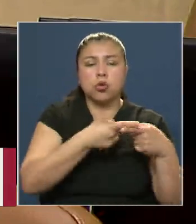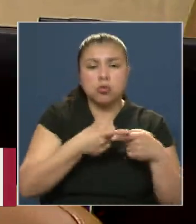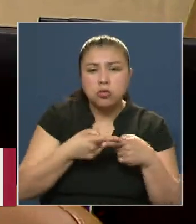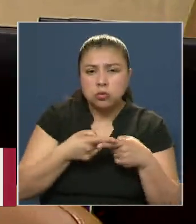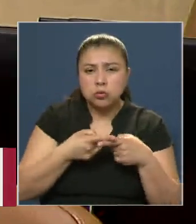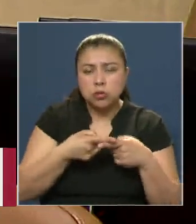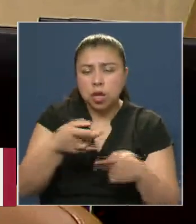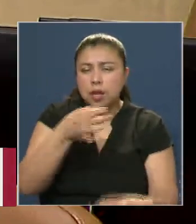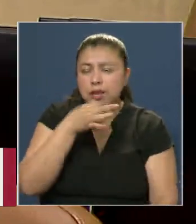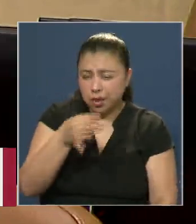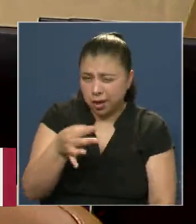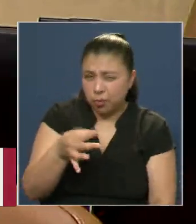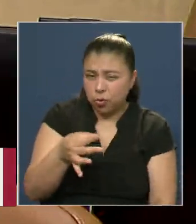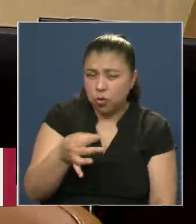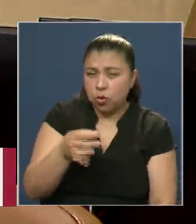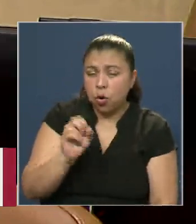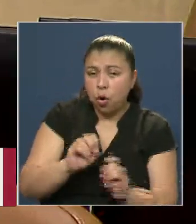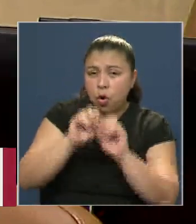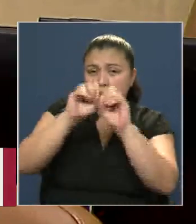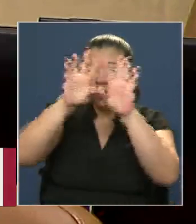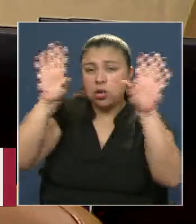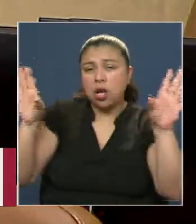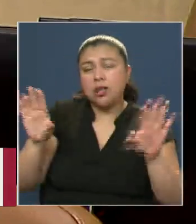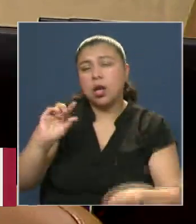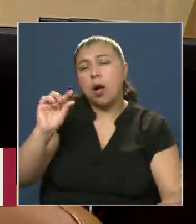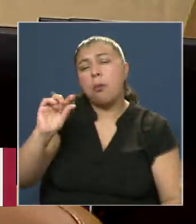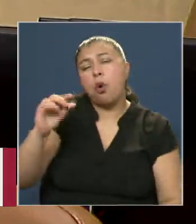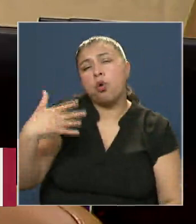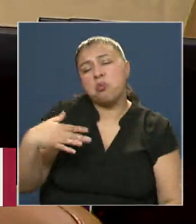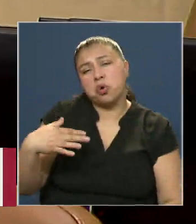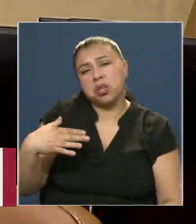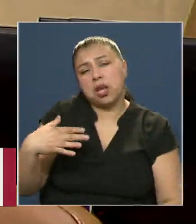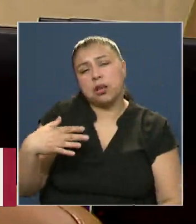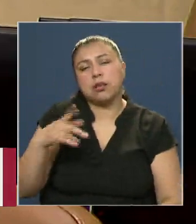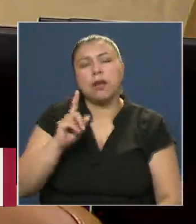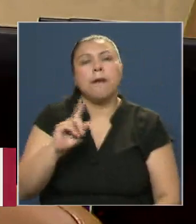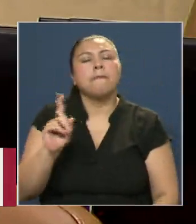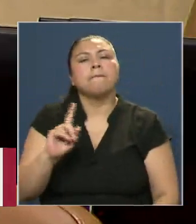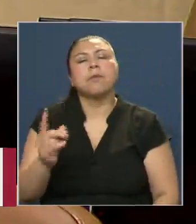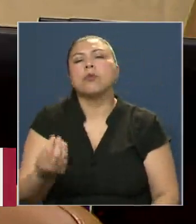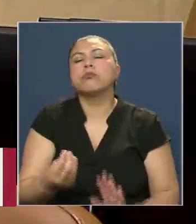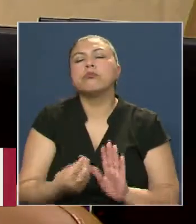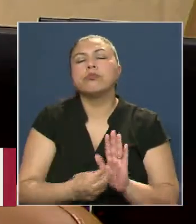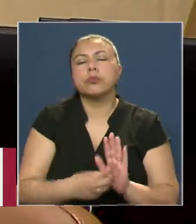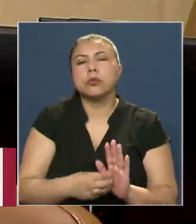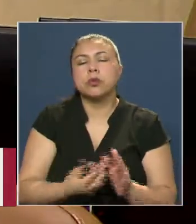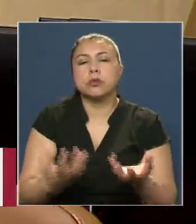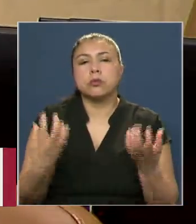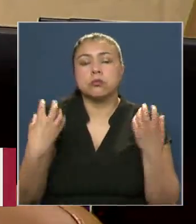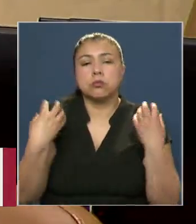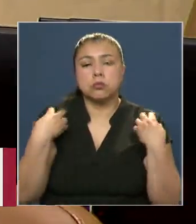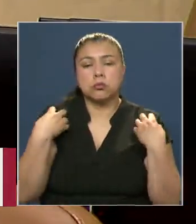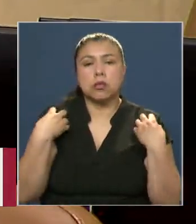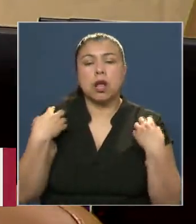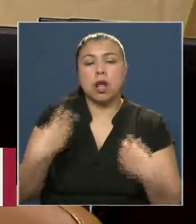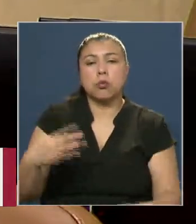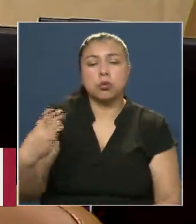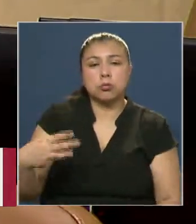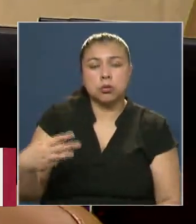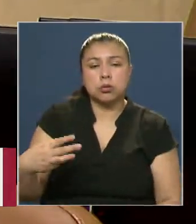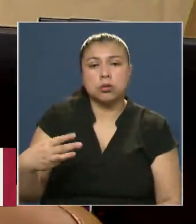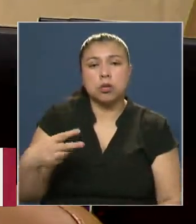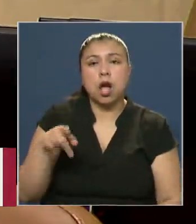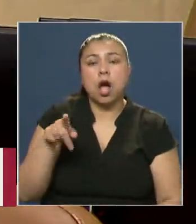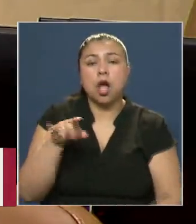y digámoslo claro, de escaso peso. No incluye con verdaderas atribuciones a los municipios, a esa